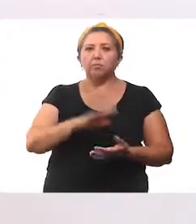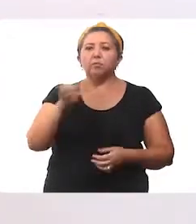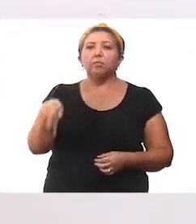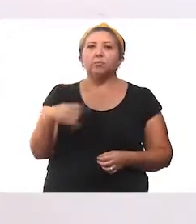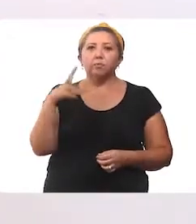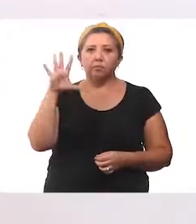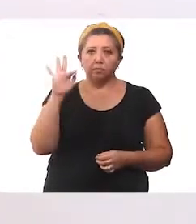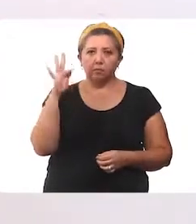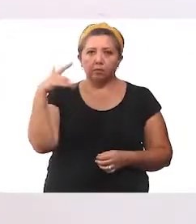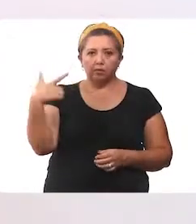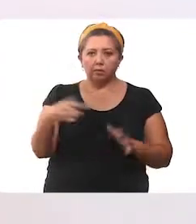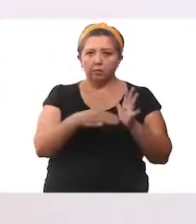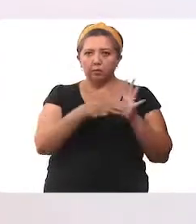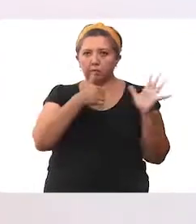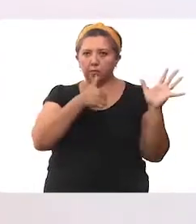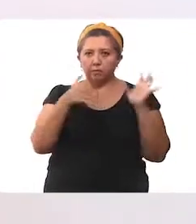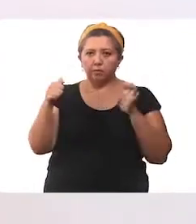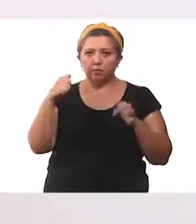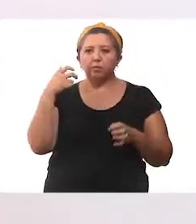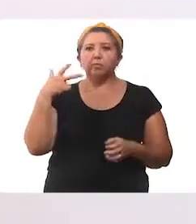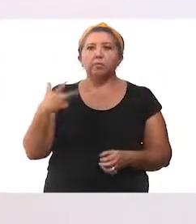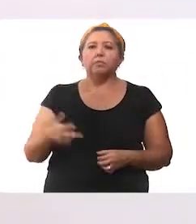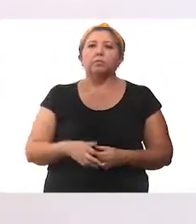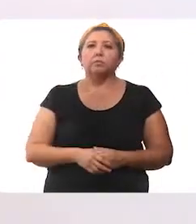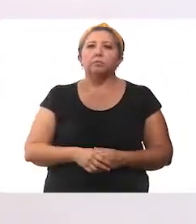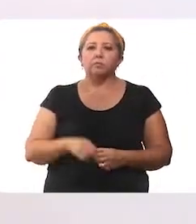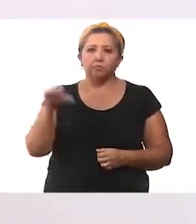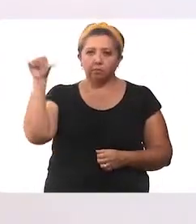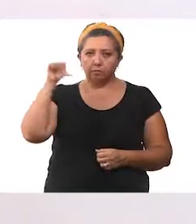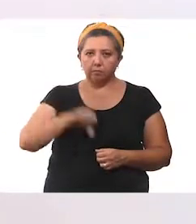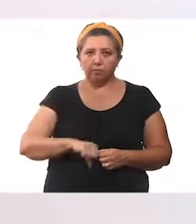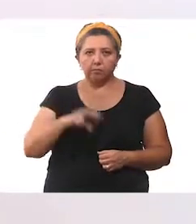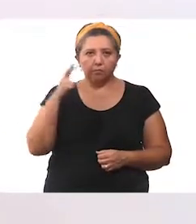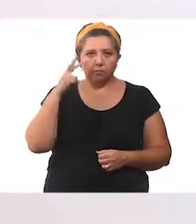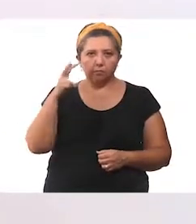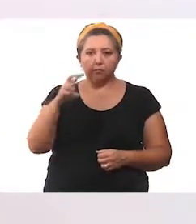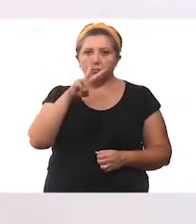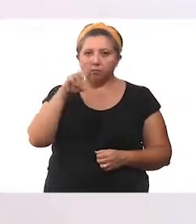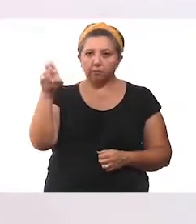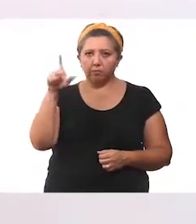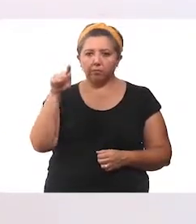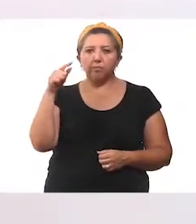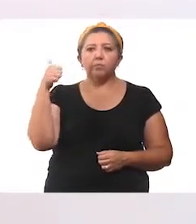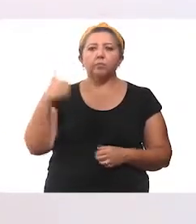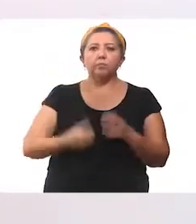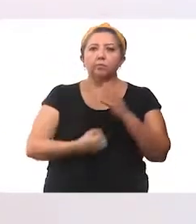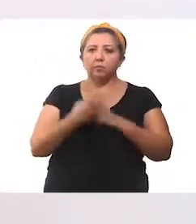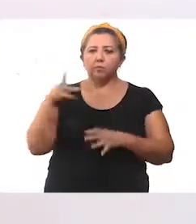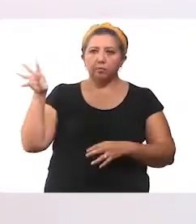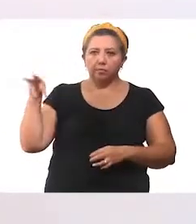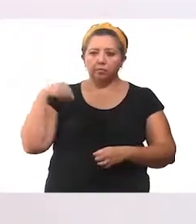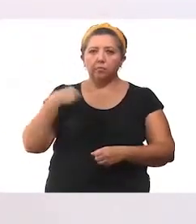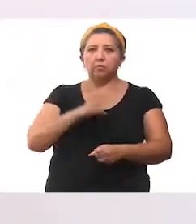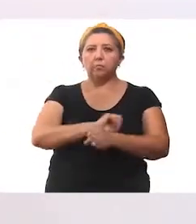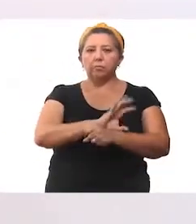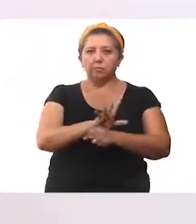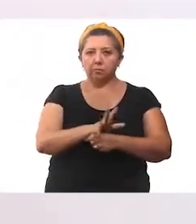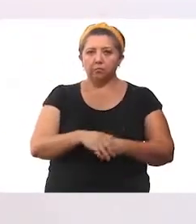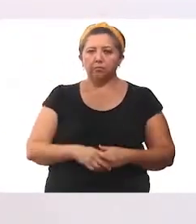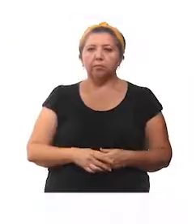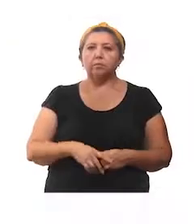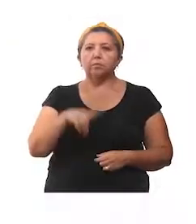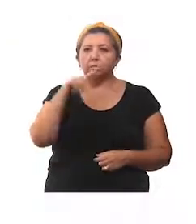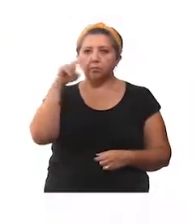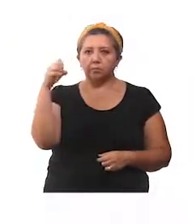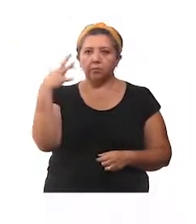contagios registrados, que son 47.608. Hoy se detectaron 276 nuevos contagios de